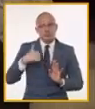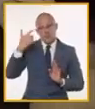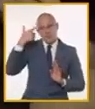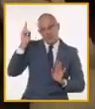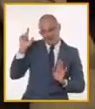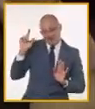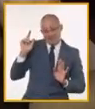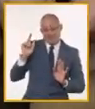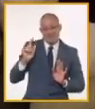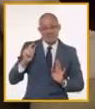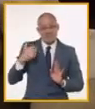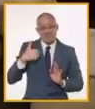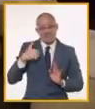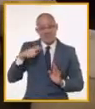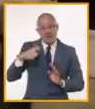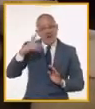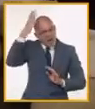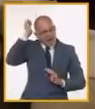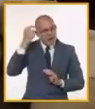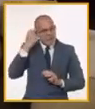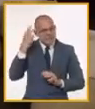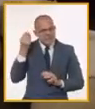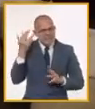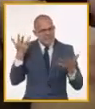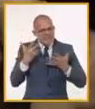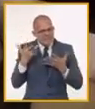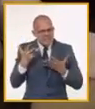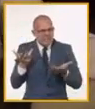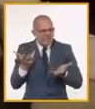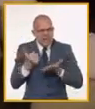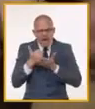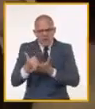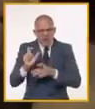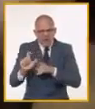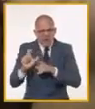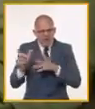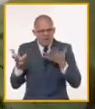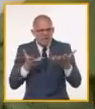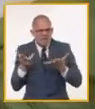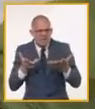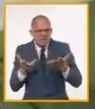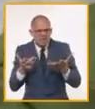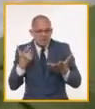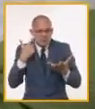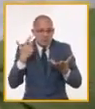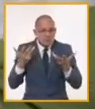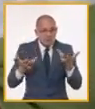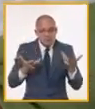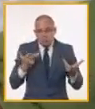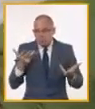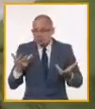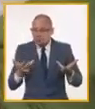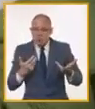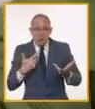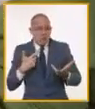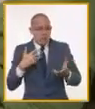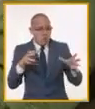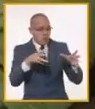Raúl. ¿Qué cosa es eso? Un ayudante de campo. ¿Y a quién? Porque la tropa nuestra no había mucha gente